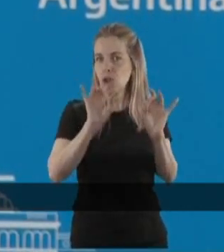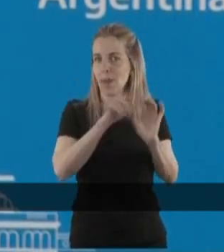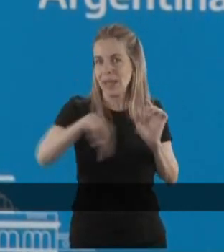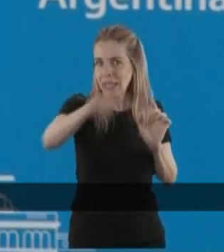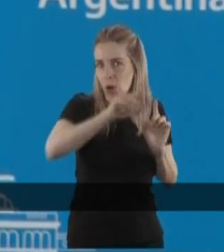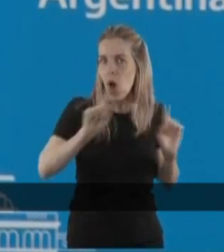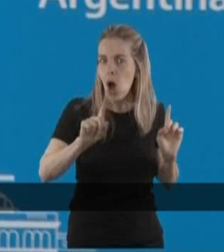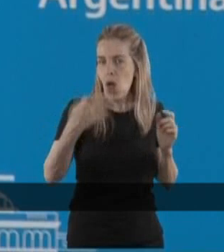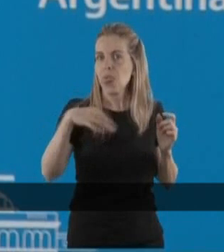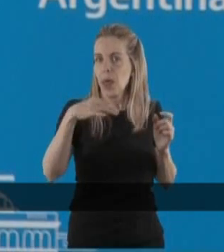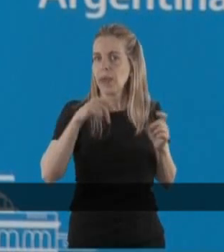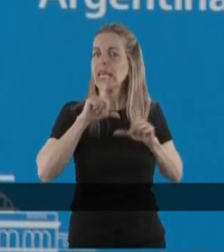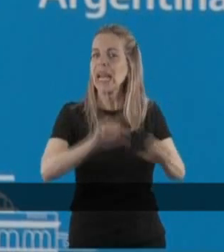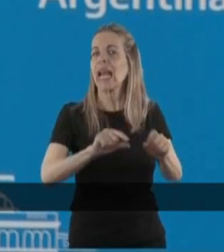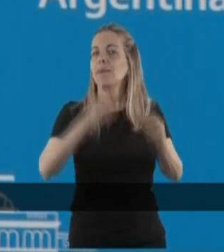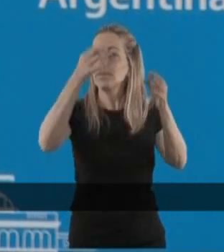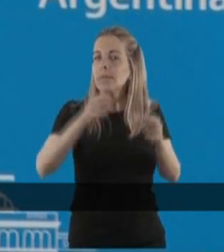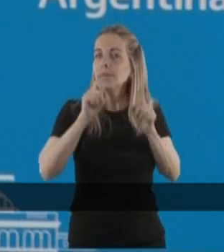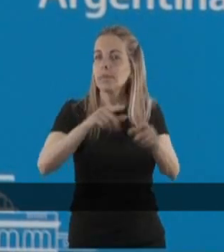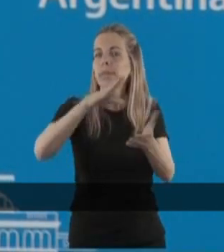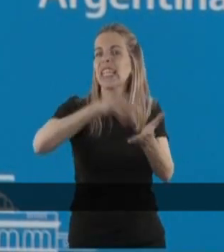con reclamo legítimo de tierras por parte